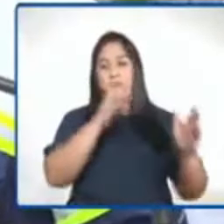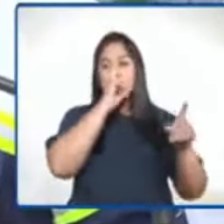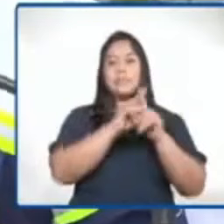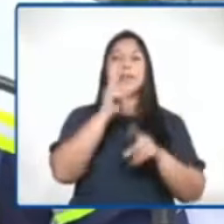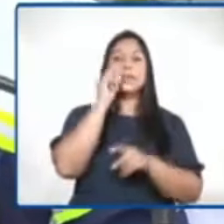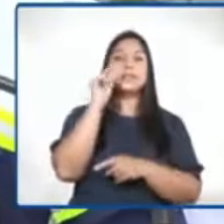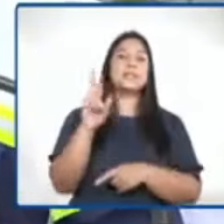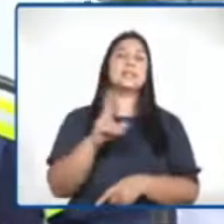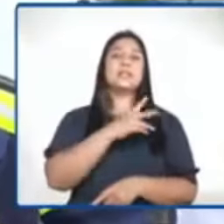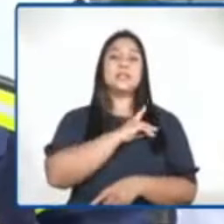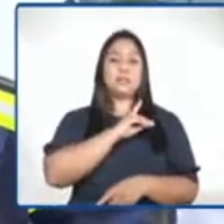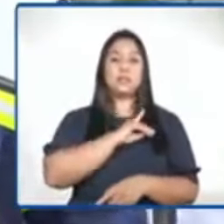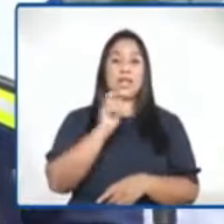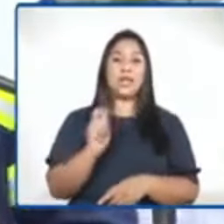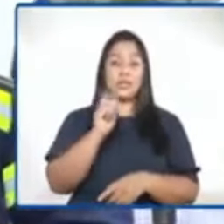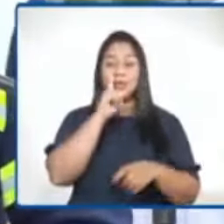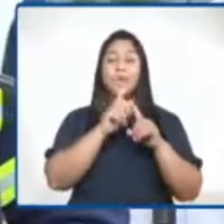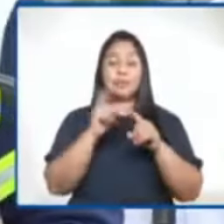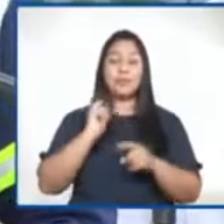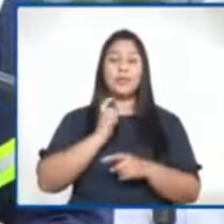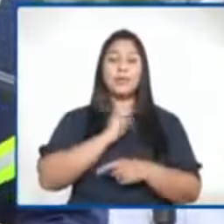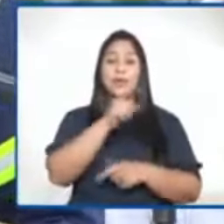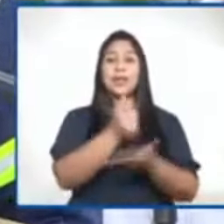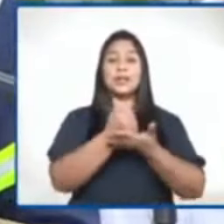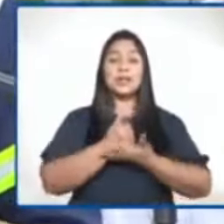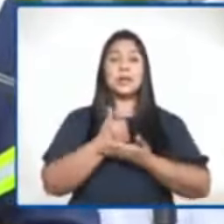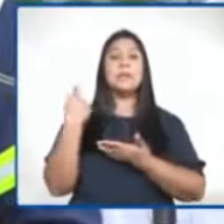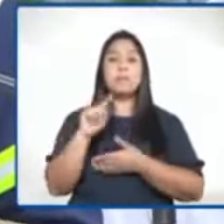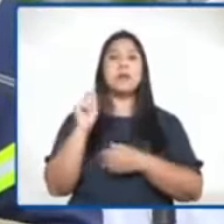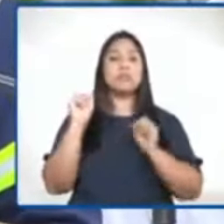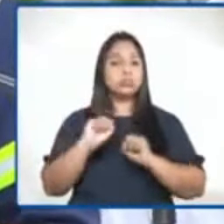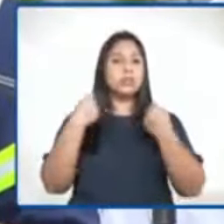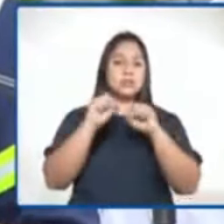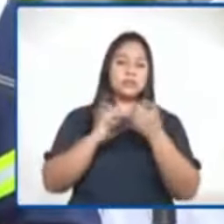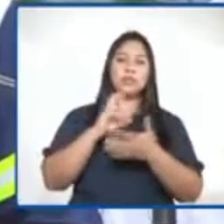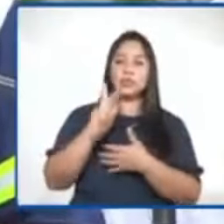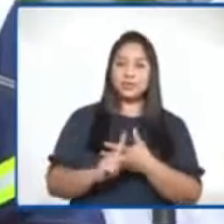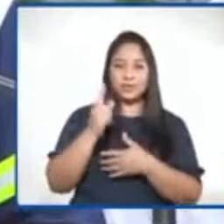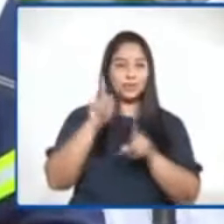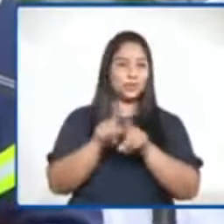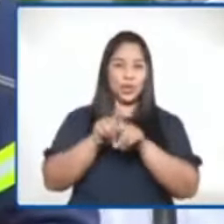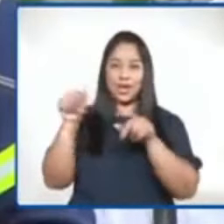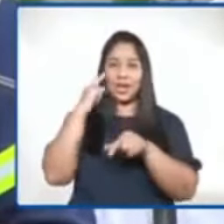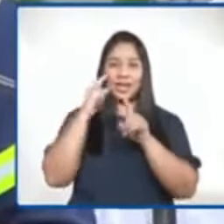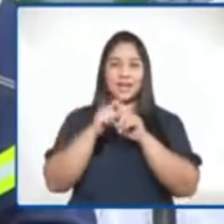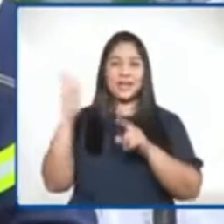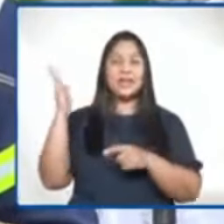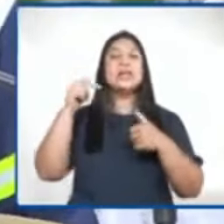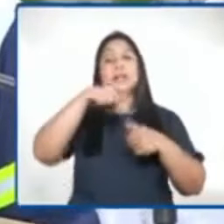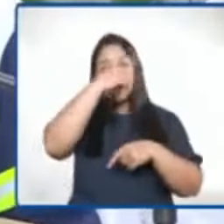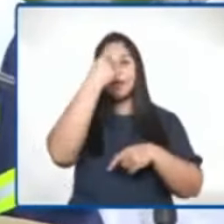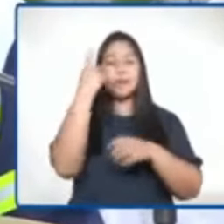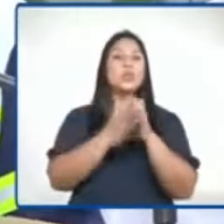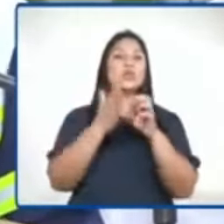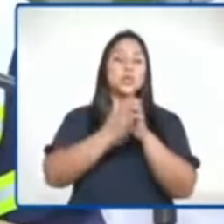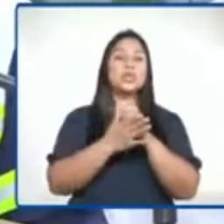señor diputado desde el Congreso para poder desarrollar proyectos como este. Estamos trabajando también en Escuintla, la